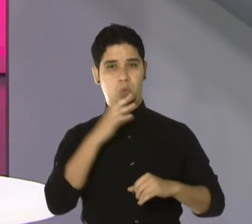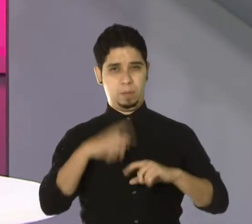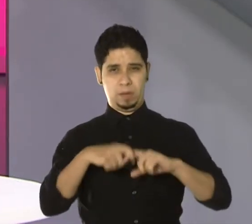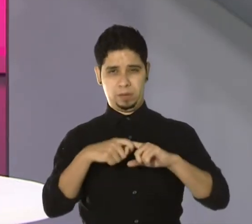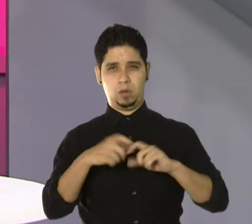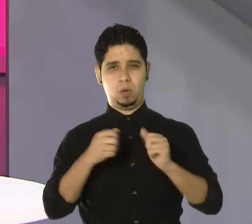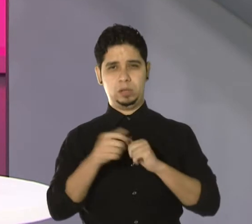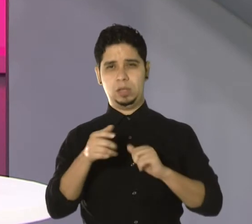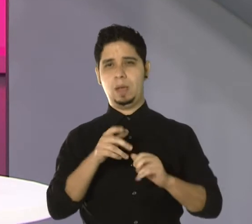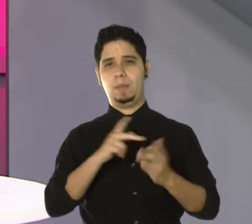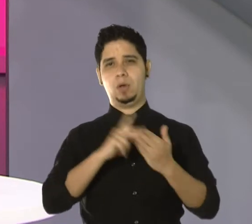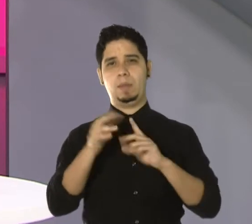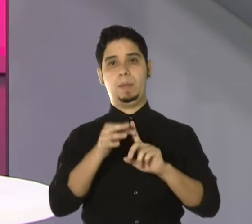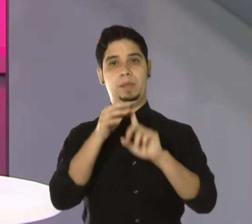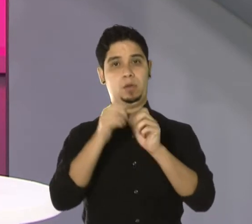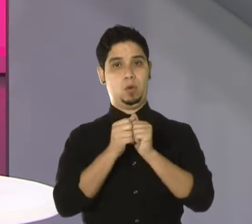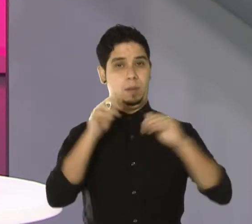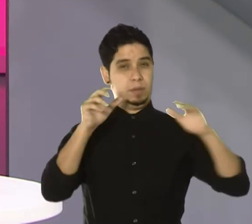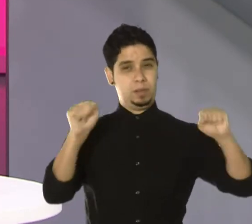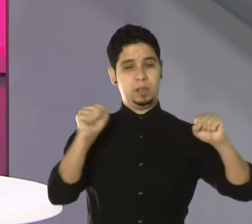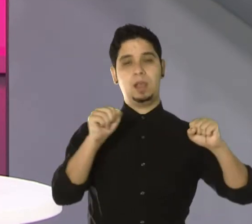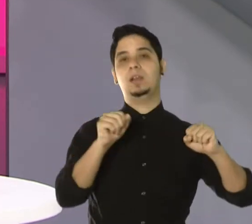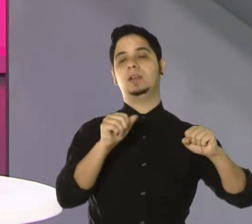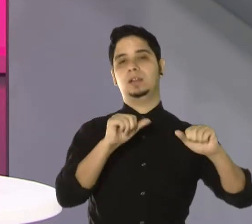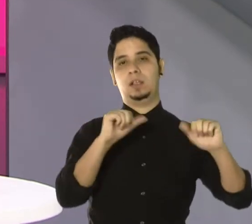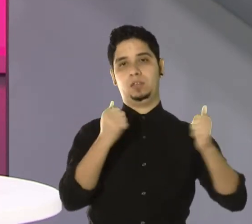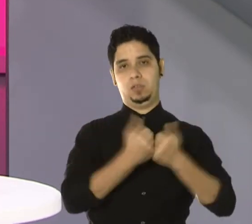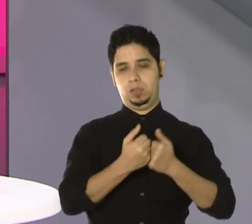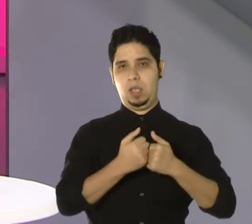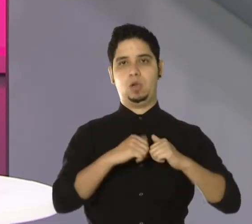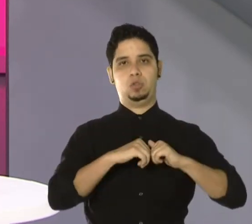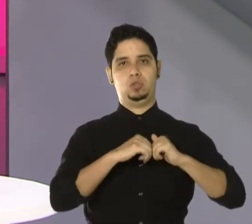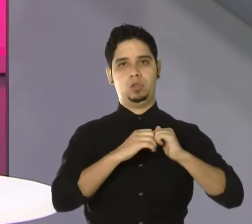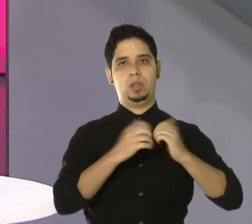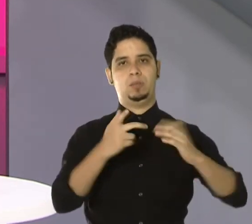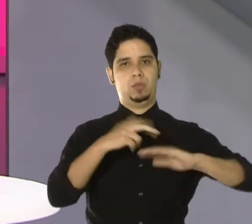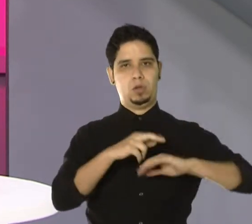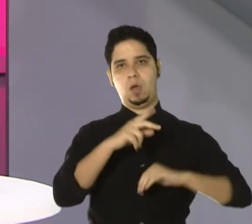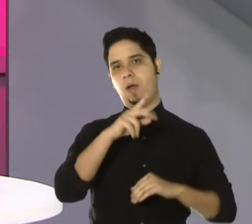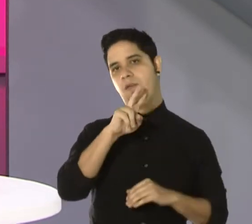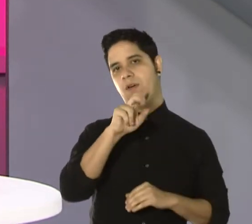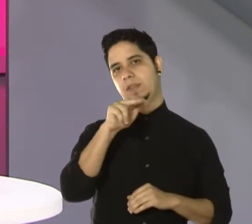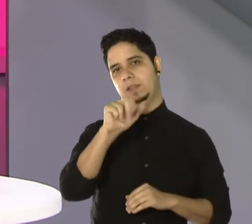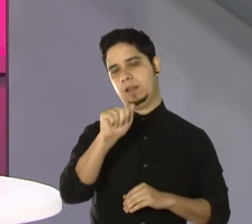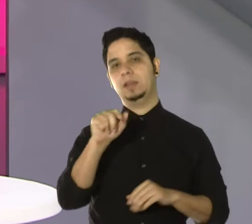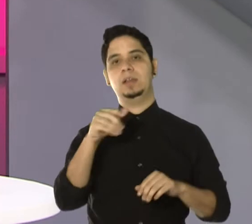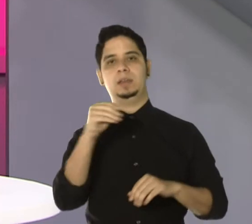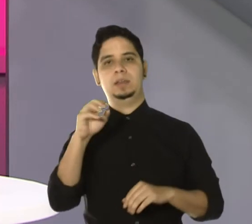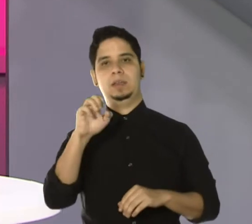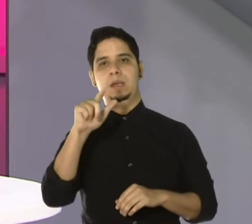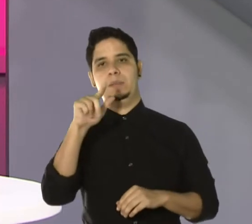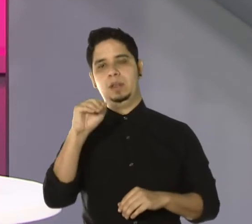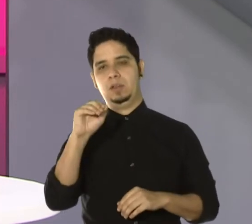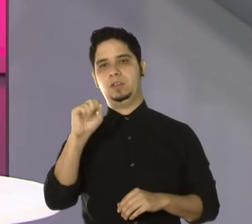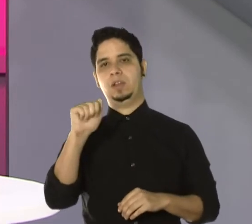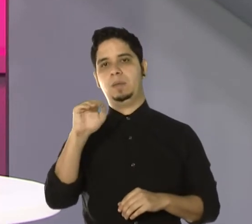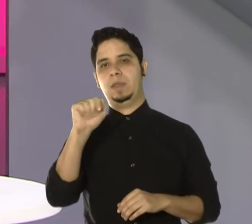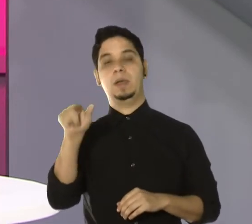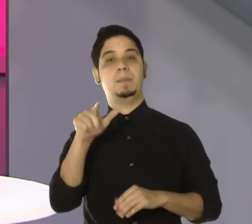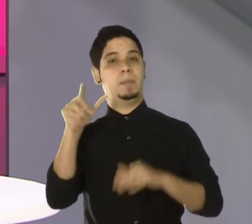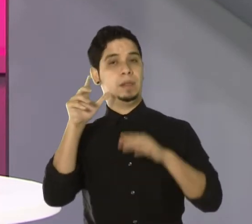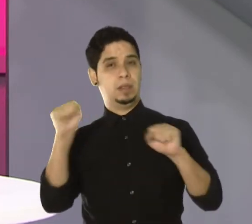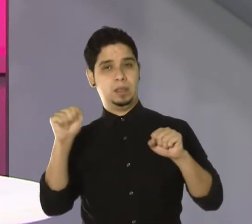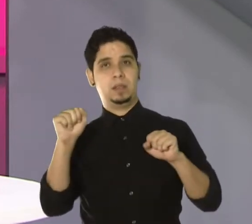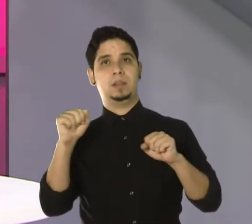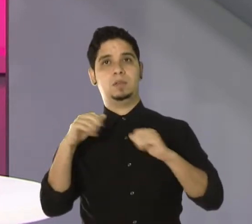programa especial con la presidenta de la Asociación de Constructores de Puerto Rico, Vanessa de Mari Monserrate, y Emilio Zavala, expresidente de la Asociación